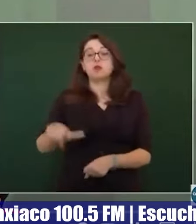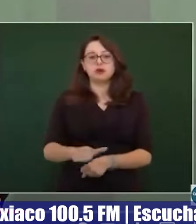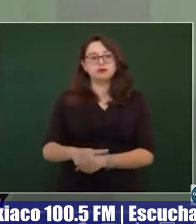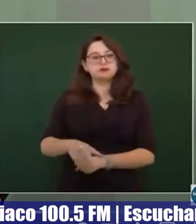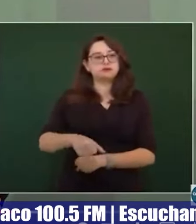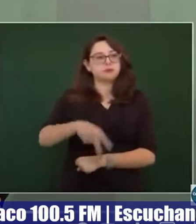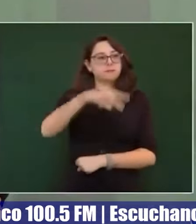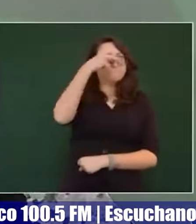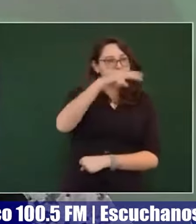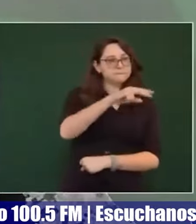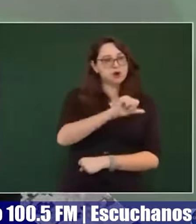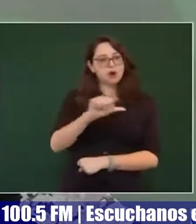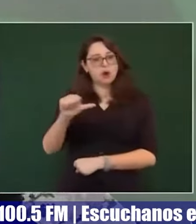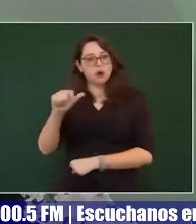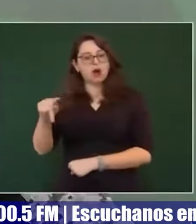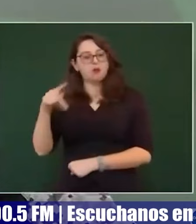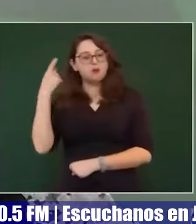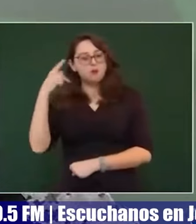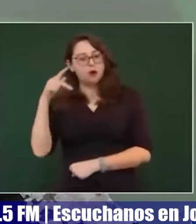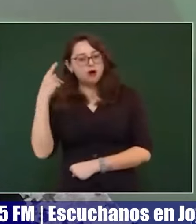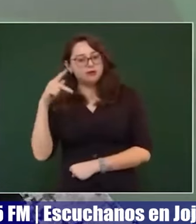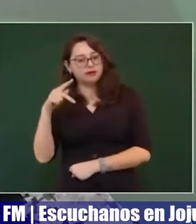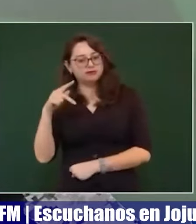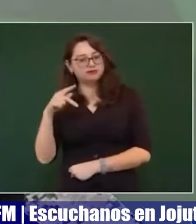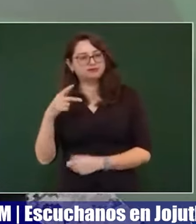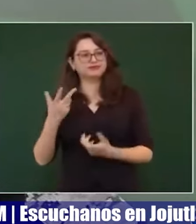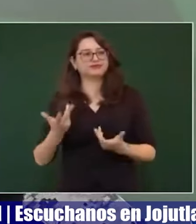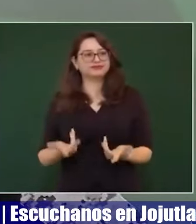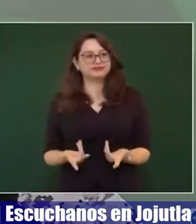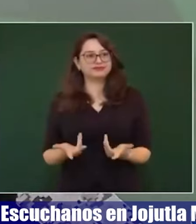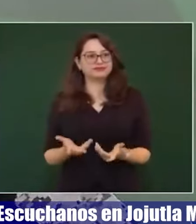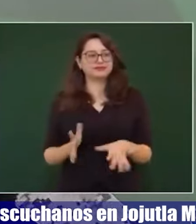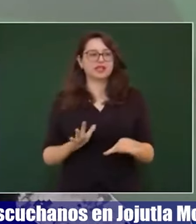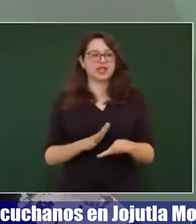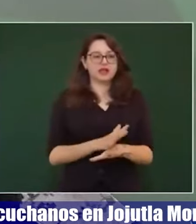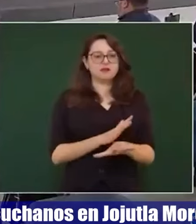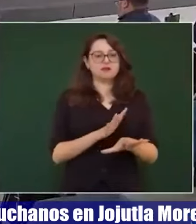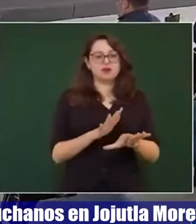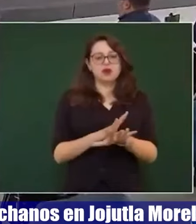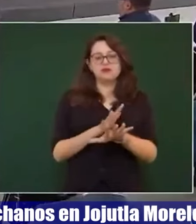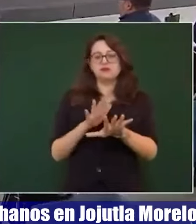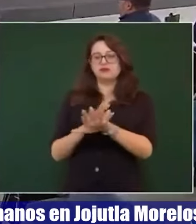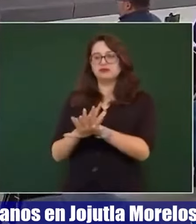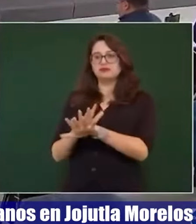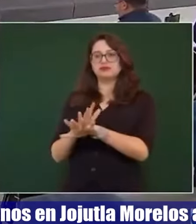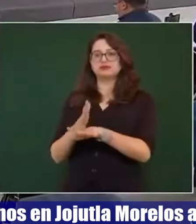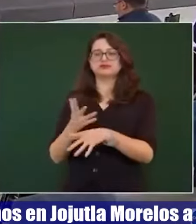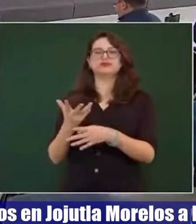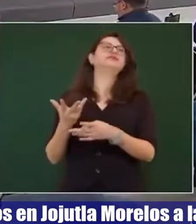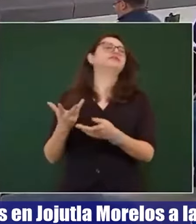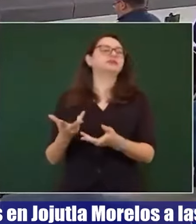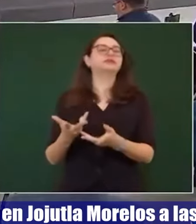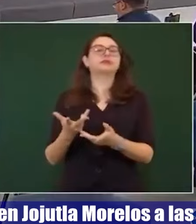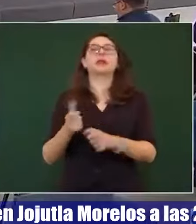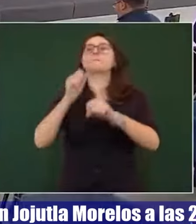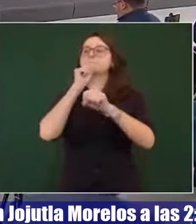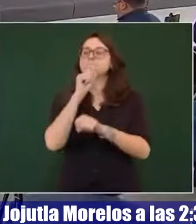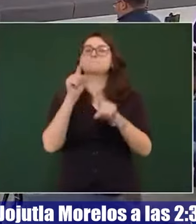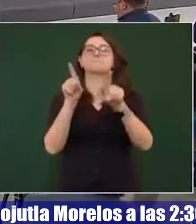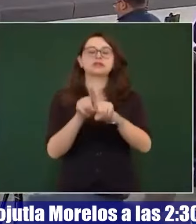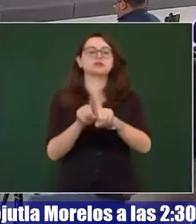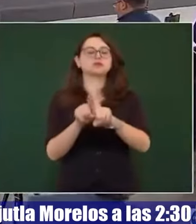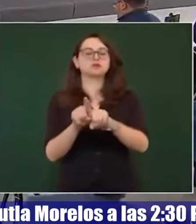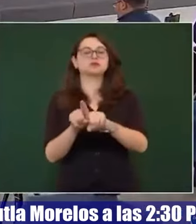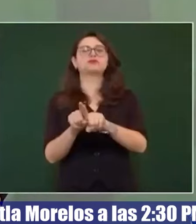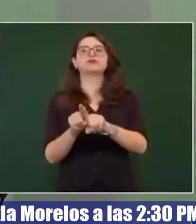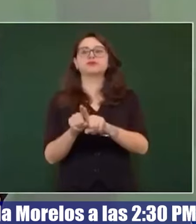Silao Guanajuato esa como o en la de Lagos de Moreno Guadalajara o en